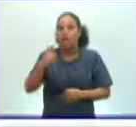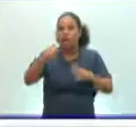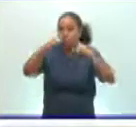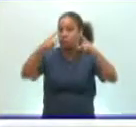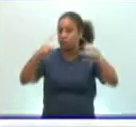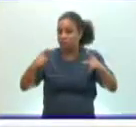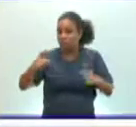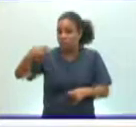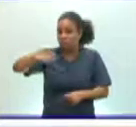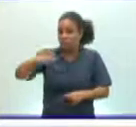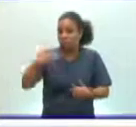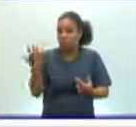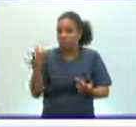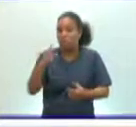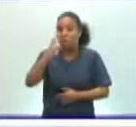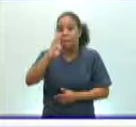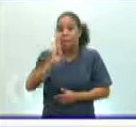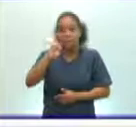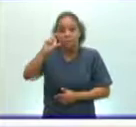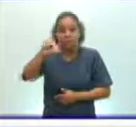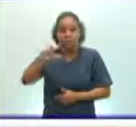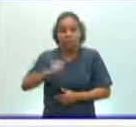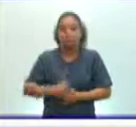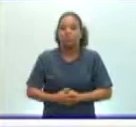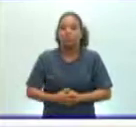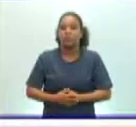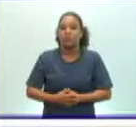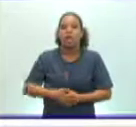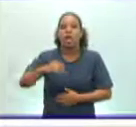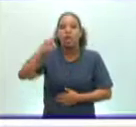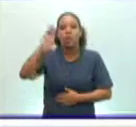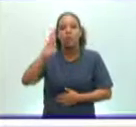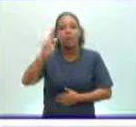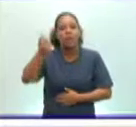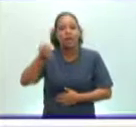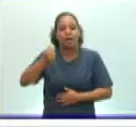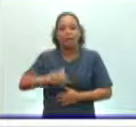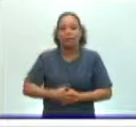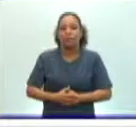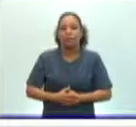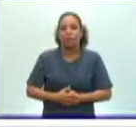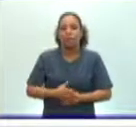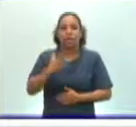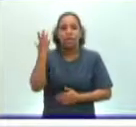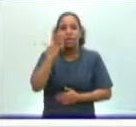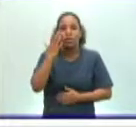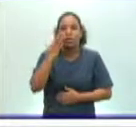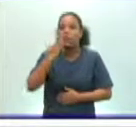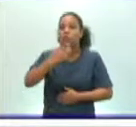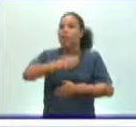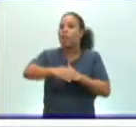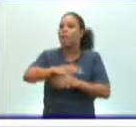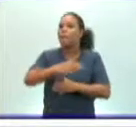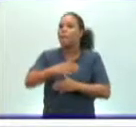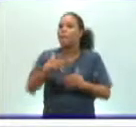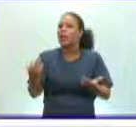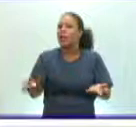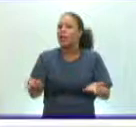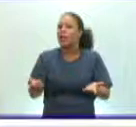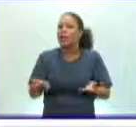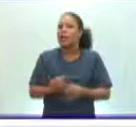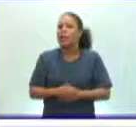serían BC y BA. ¿Y quiénes son las paralelas que se corresponden